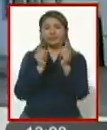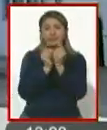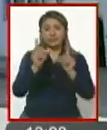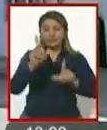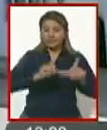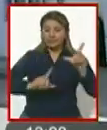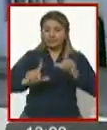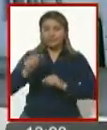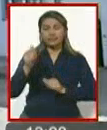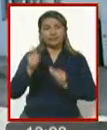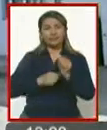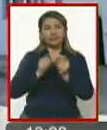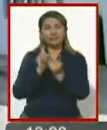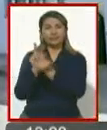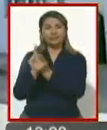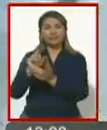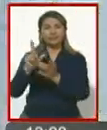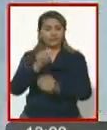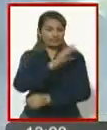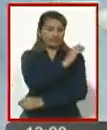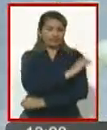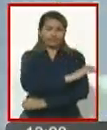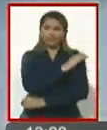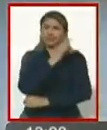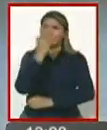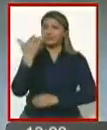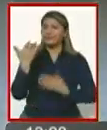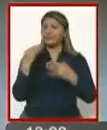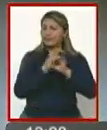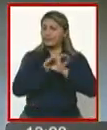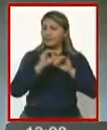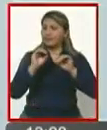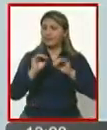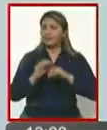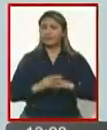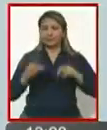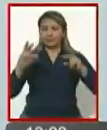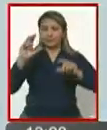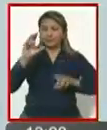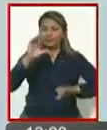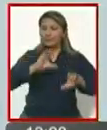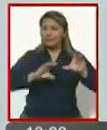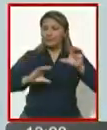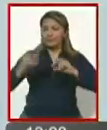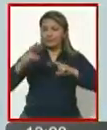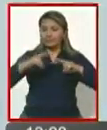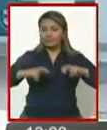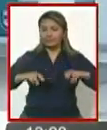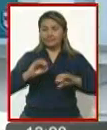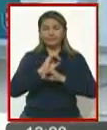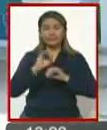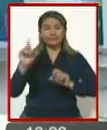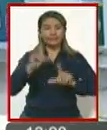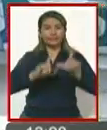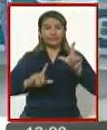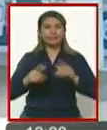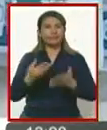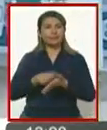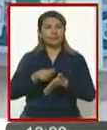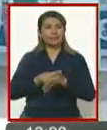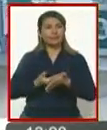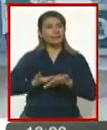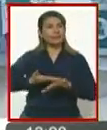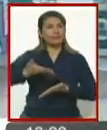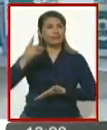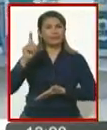hice. Y después en las clínicas también, porque aquí no hay eso para hacer. Entonces también cuestan arriba